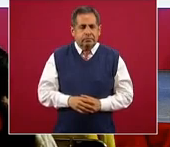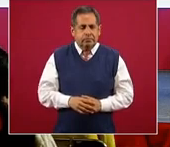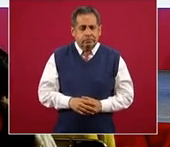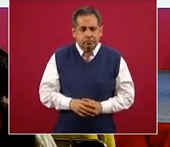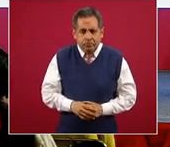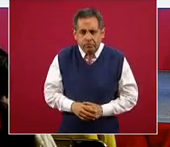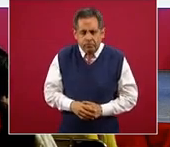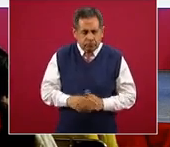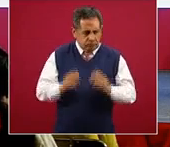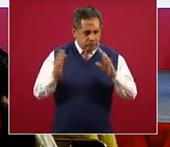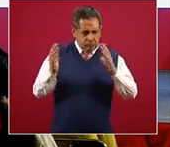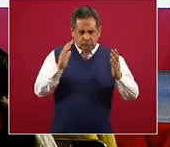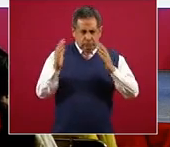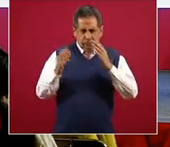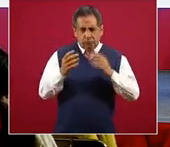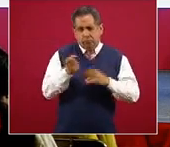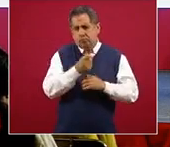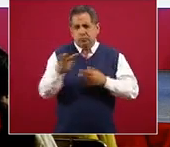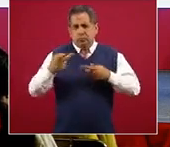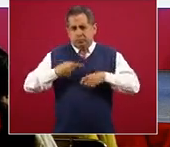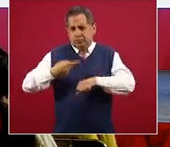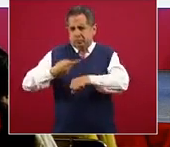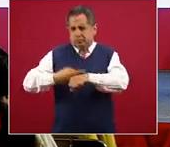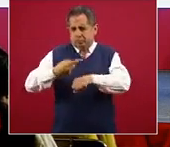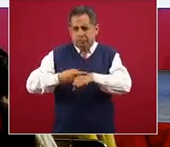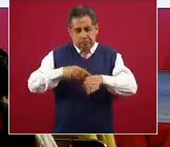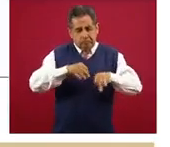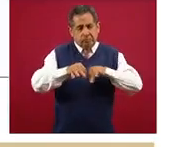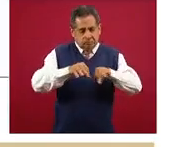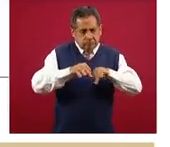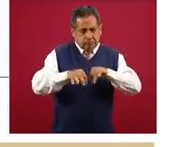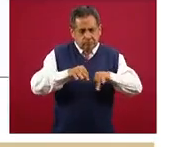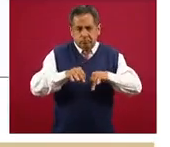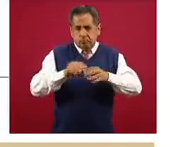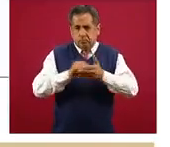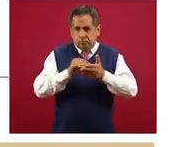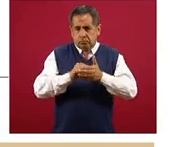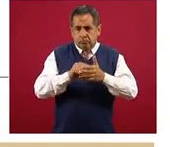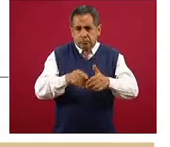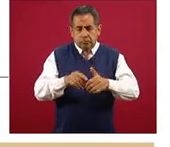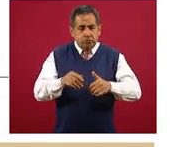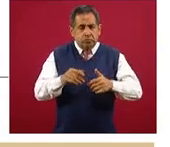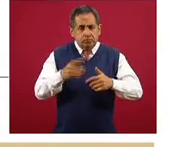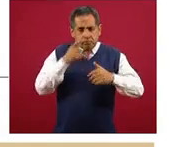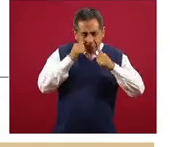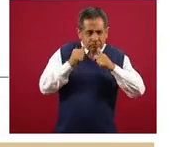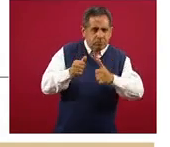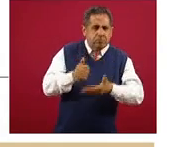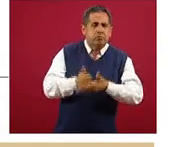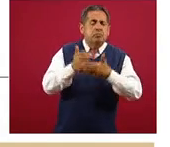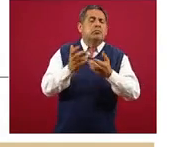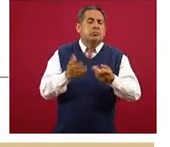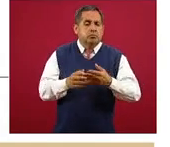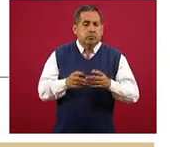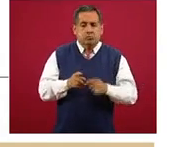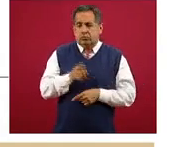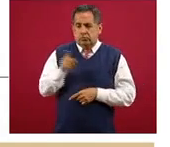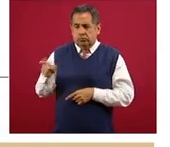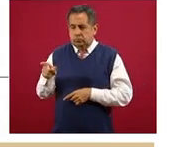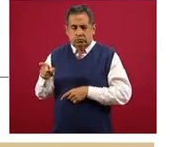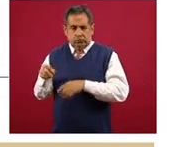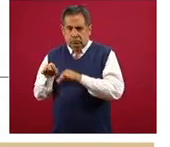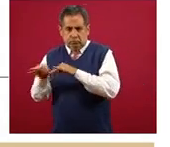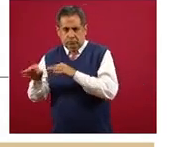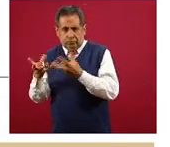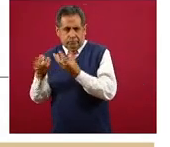Y al comparar los pacientes que se quedaron trabajando en la atención a pacientes contra los que no atienden pacientes. No todos